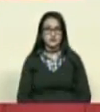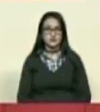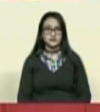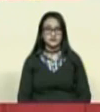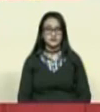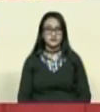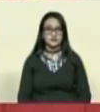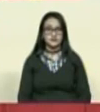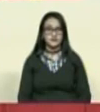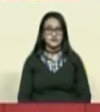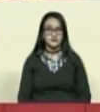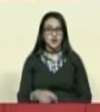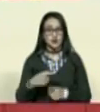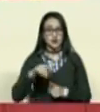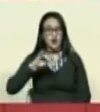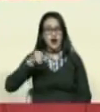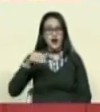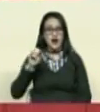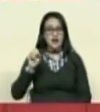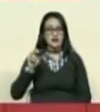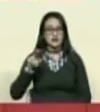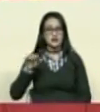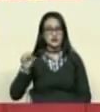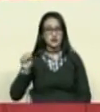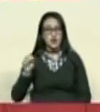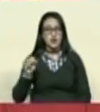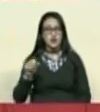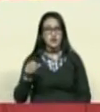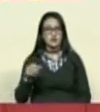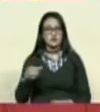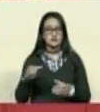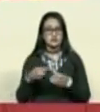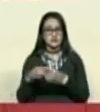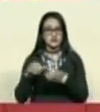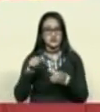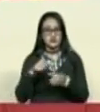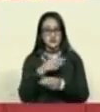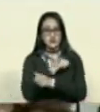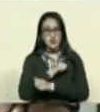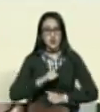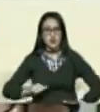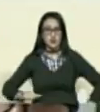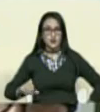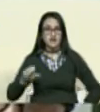General de división Jesús Aldana Quintero, comandante de la SODI Portuguesa.